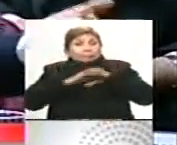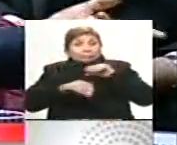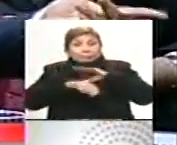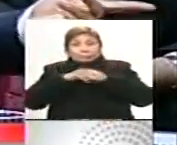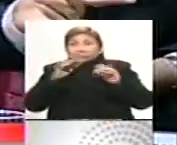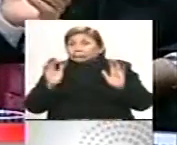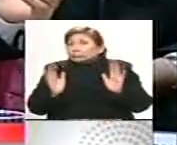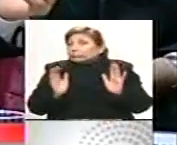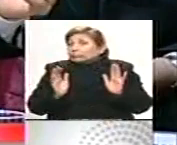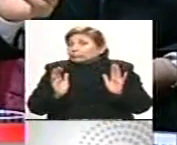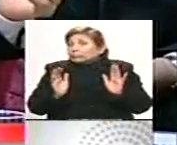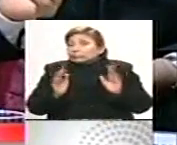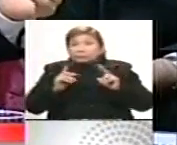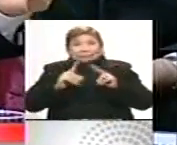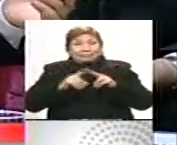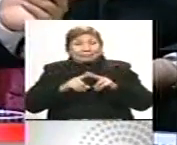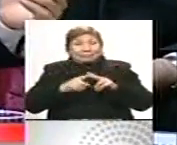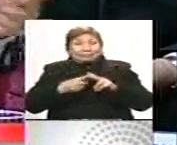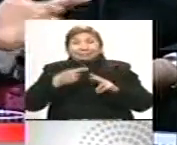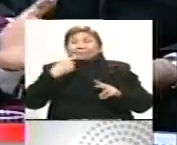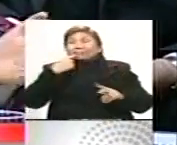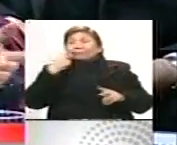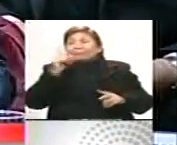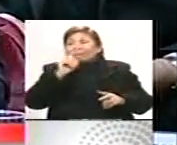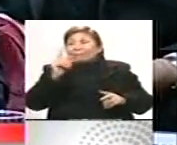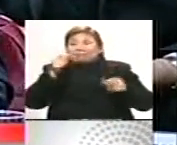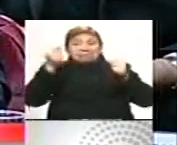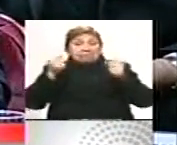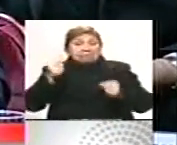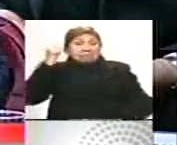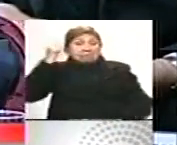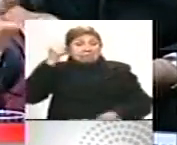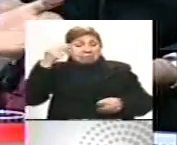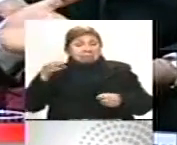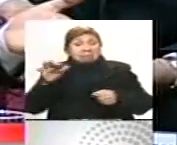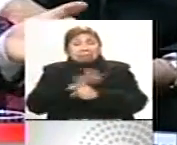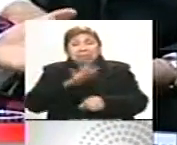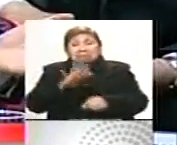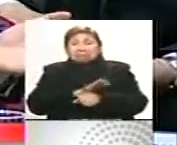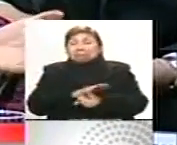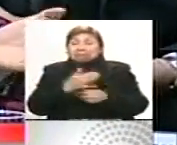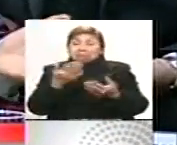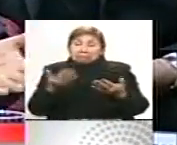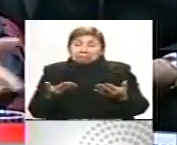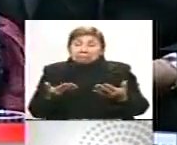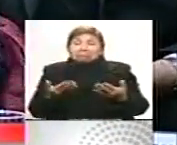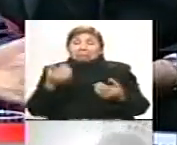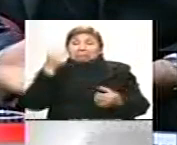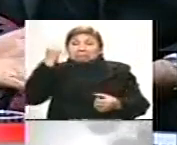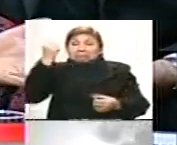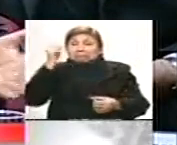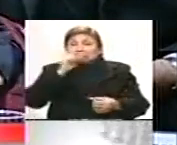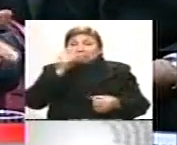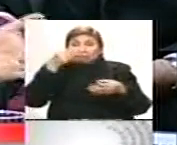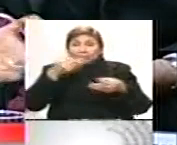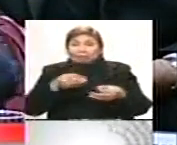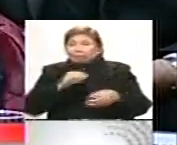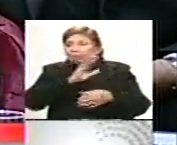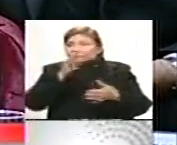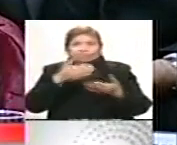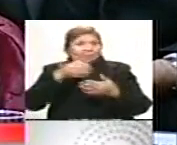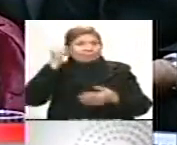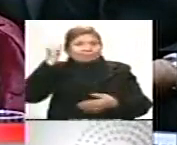al principio cuando decía que no hay derechos absolutos? Bueno, la presunción de inocencia es un derecho, pero no es absoluto. En verdad, ningún